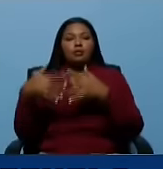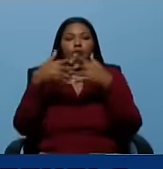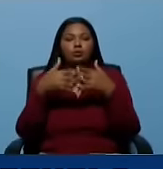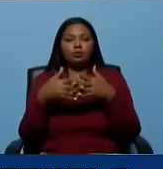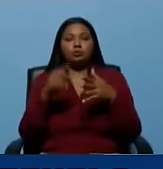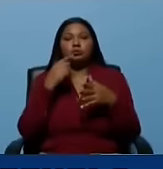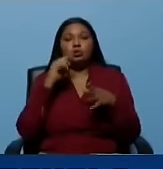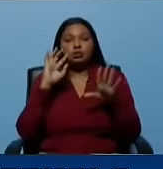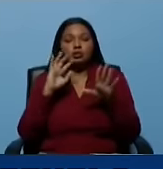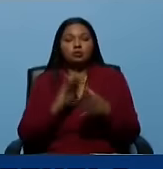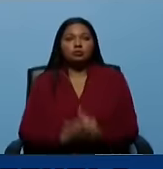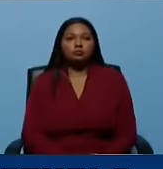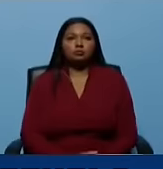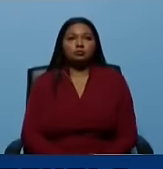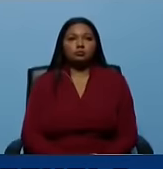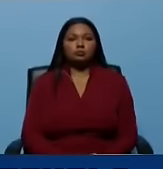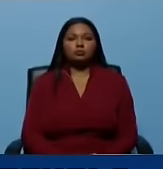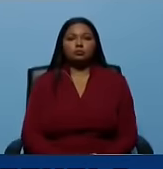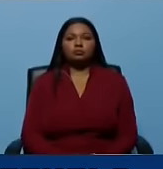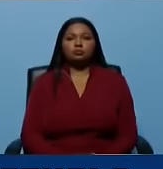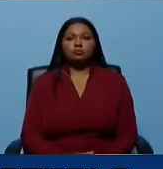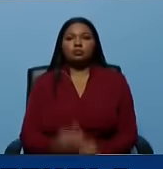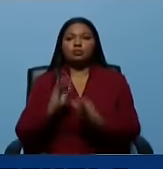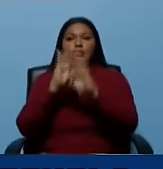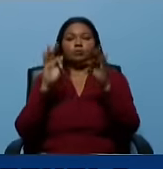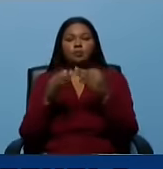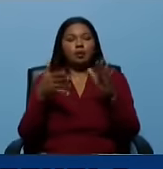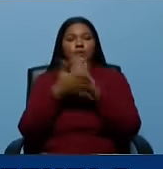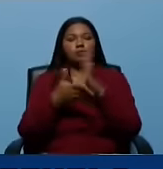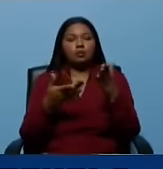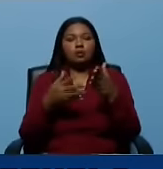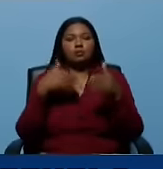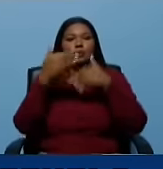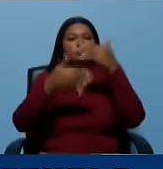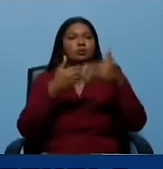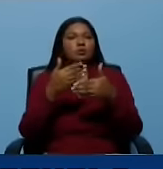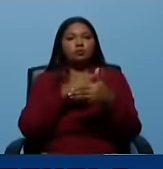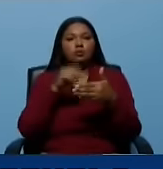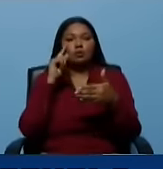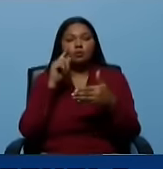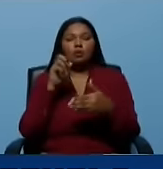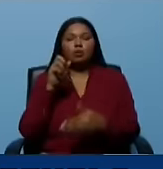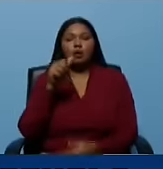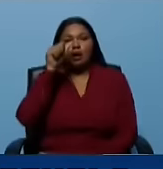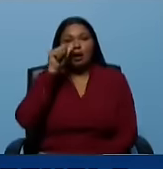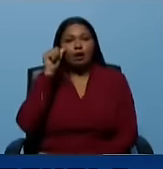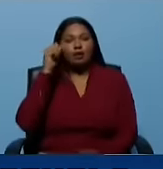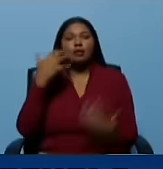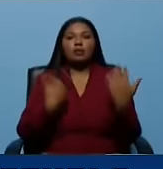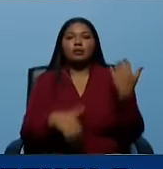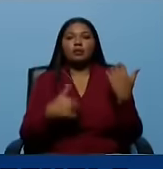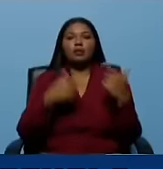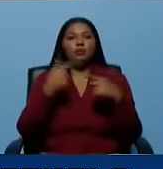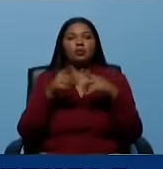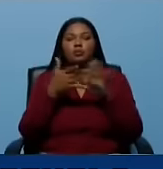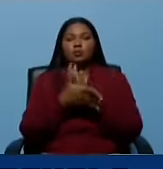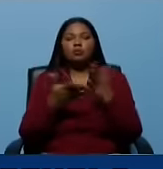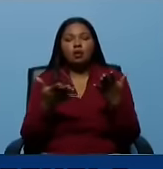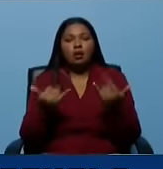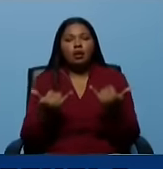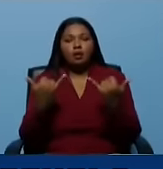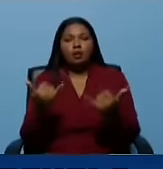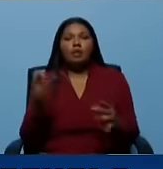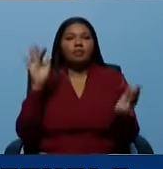ellos y esta reacción me hace recordar mucho lo que ocurrió en el caso del Alexa y el de Argentina No pero en el de Argentina fue